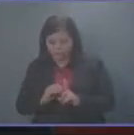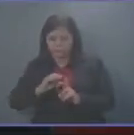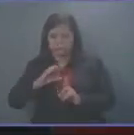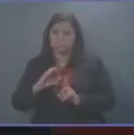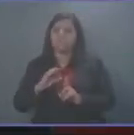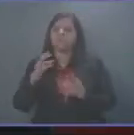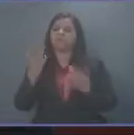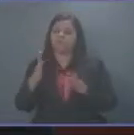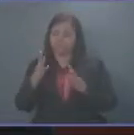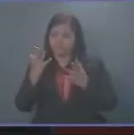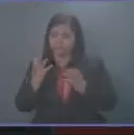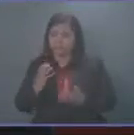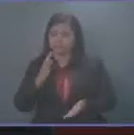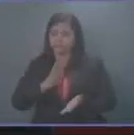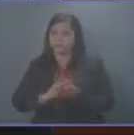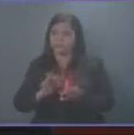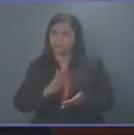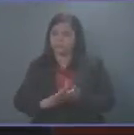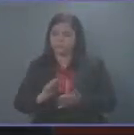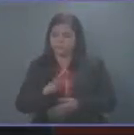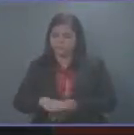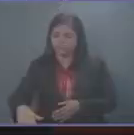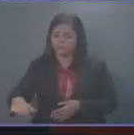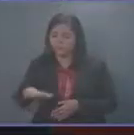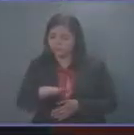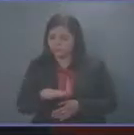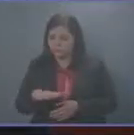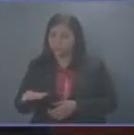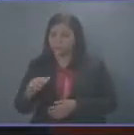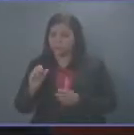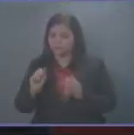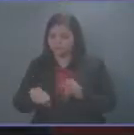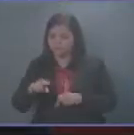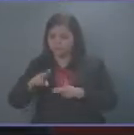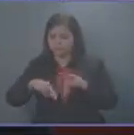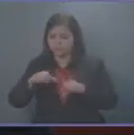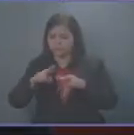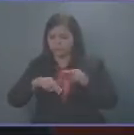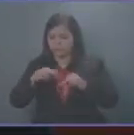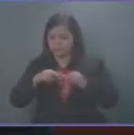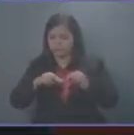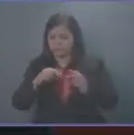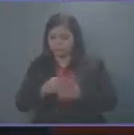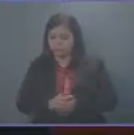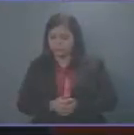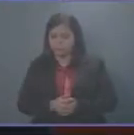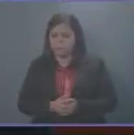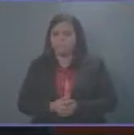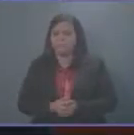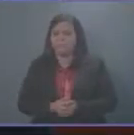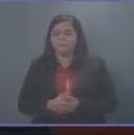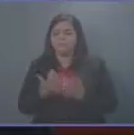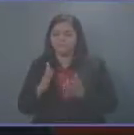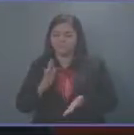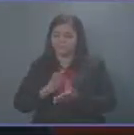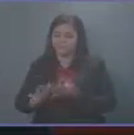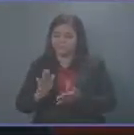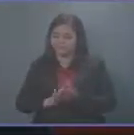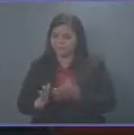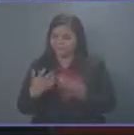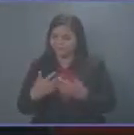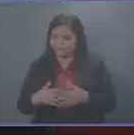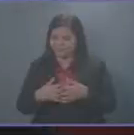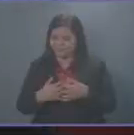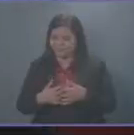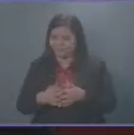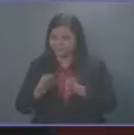realizarse en la compra de terrenos, en la construcción de edificaciones, y en la adquisición de maquinaria y